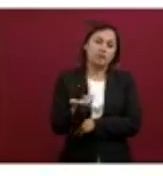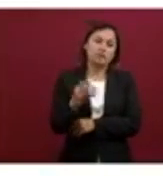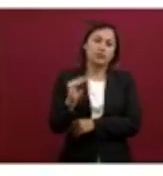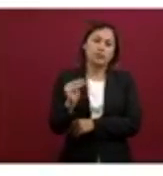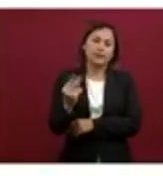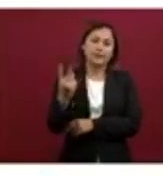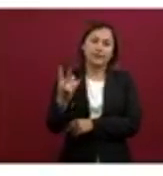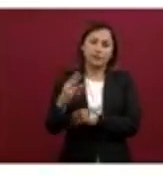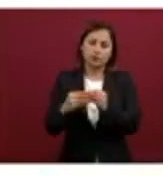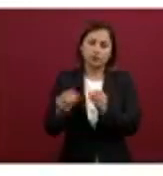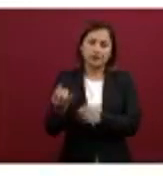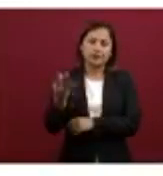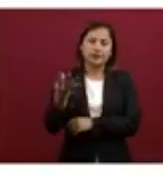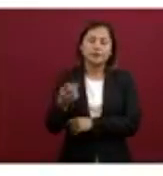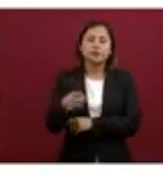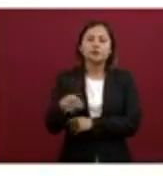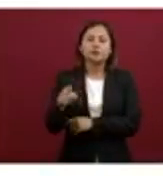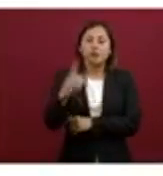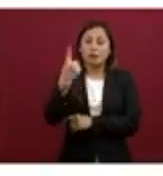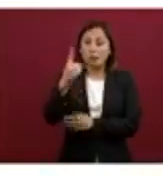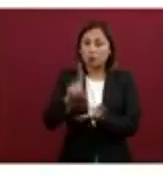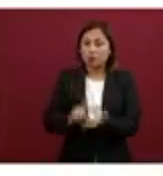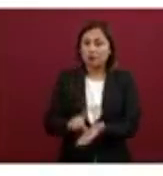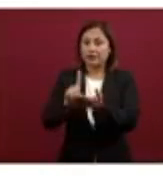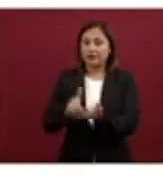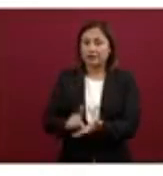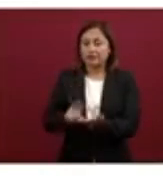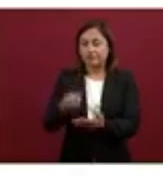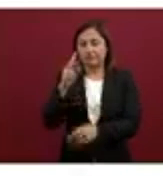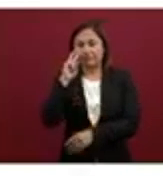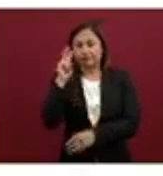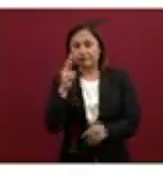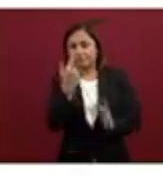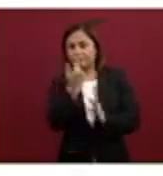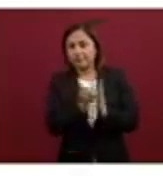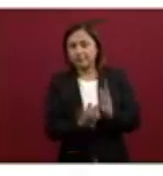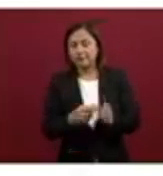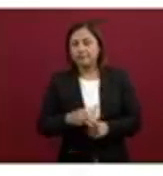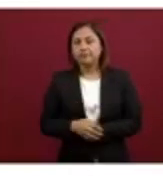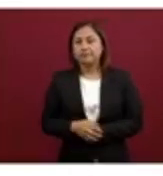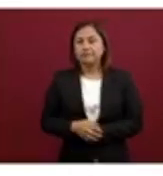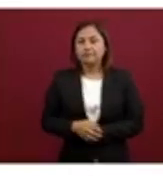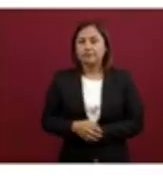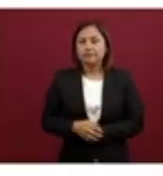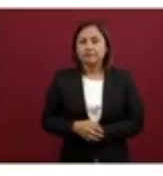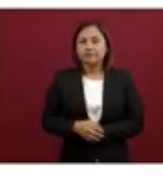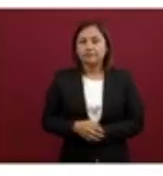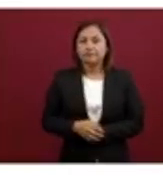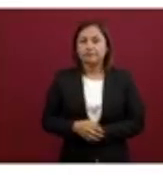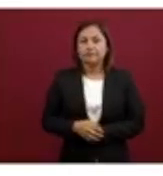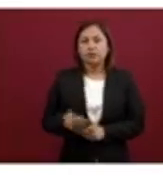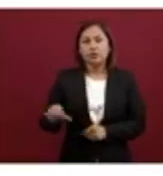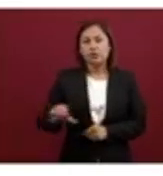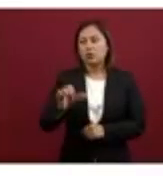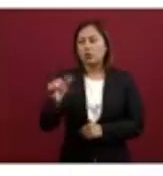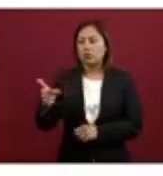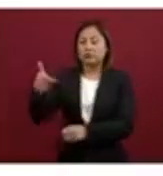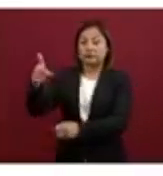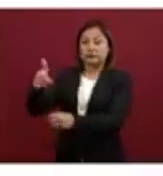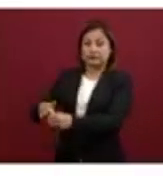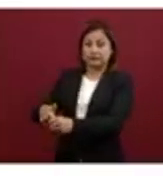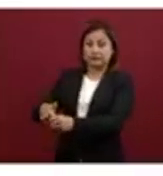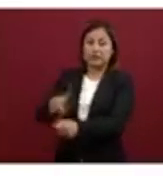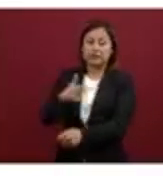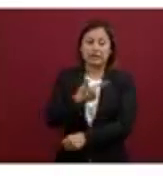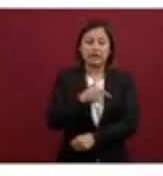5.92 pesos por litro. Como ustedes ven, en comparación con las gasolineras, las gaseras